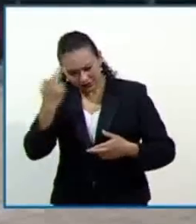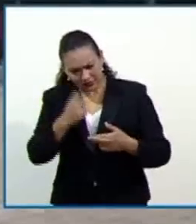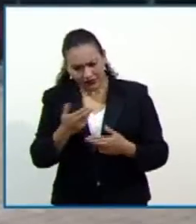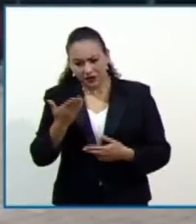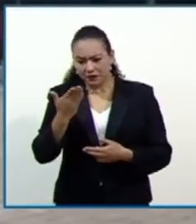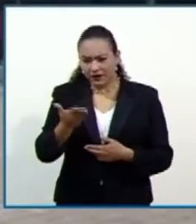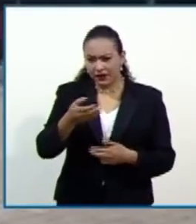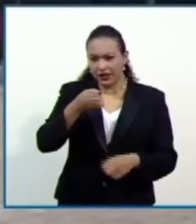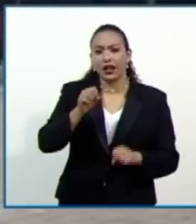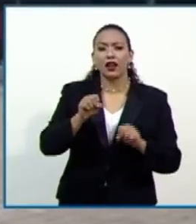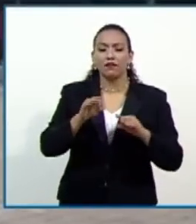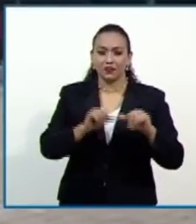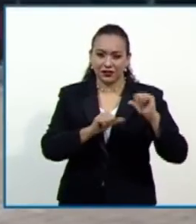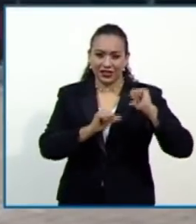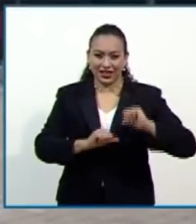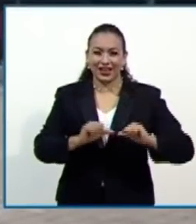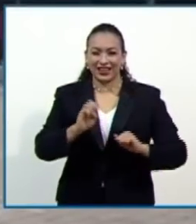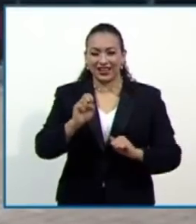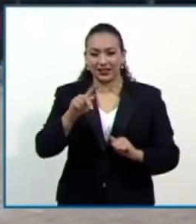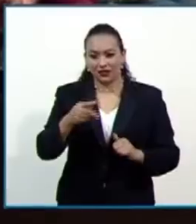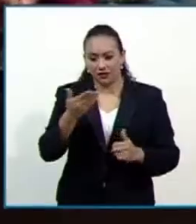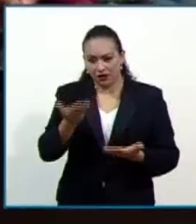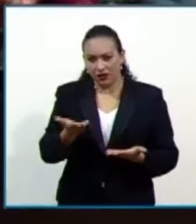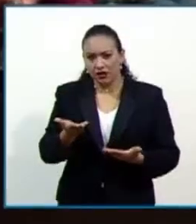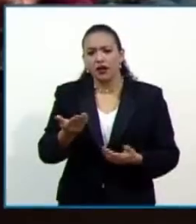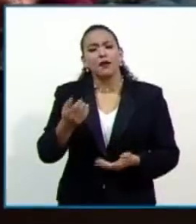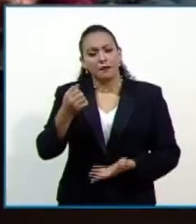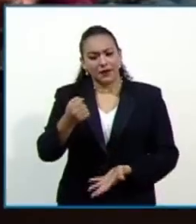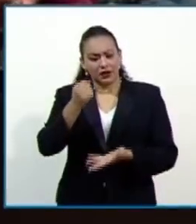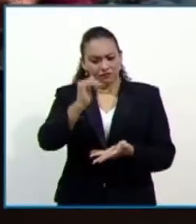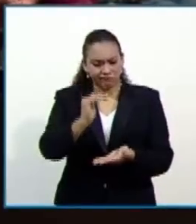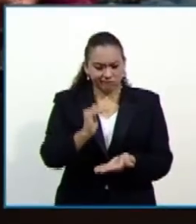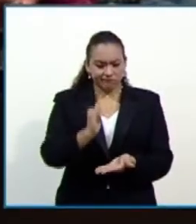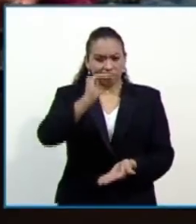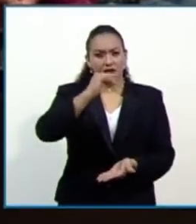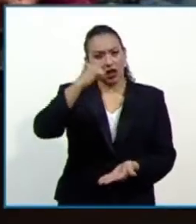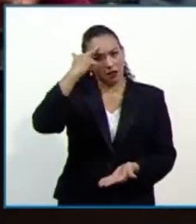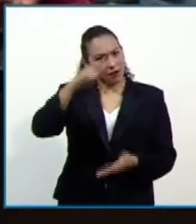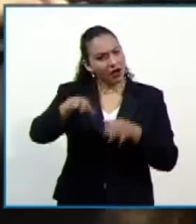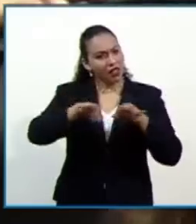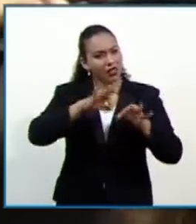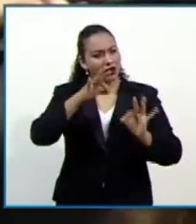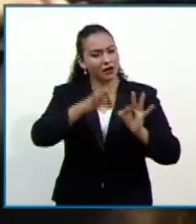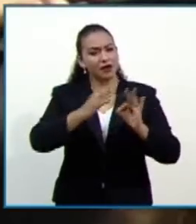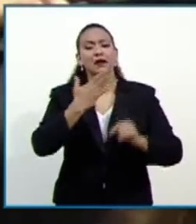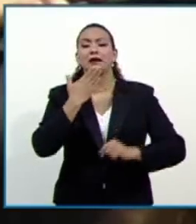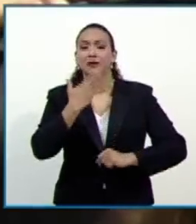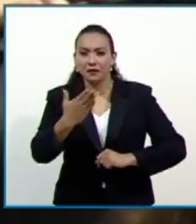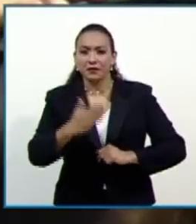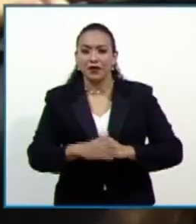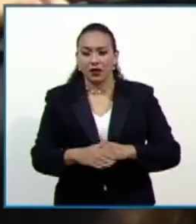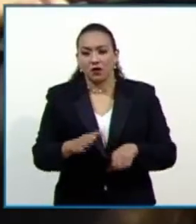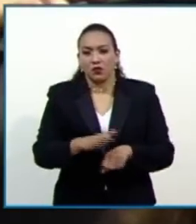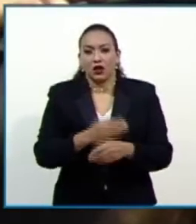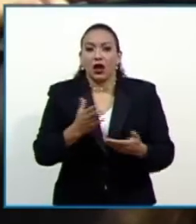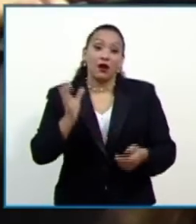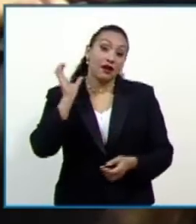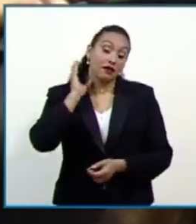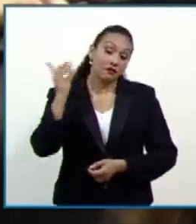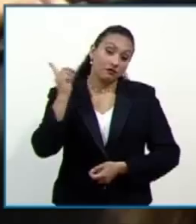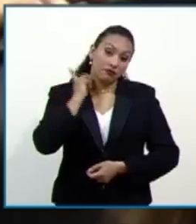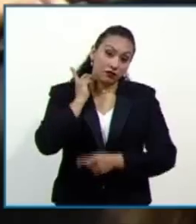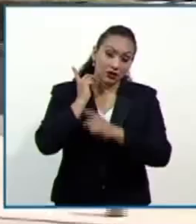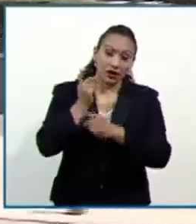solicita a la Secretaría de Hacienda una ampliación presupuestal para organizar la elección judicial, luego de que la Cámara de